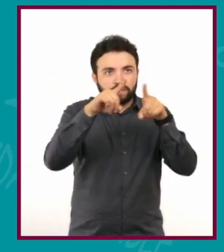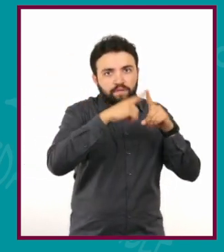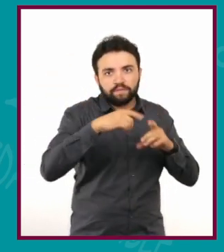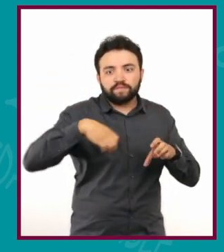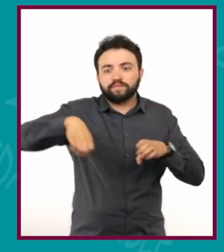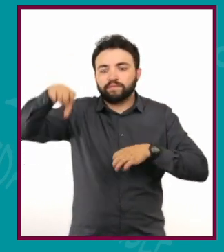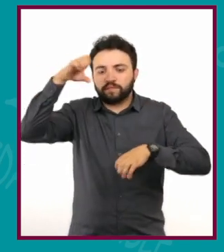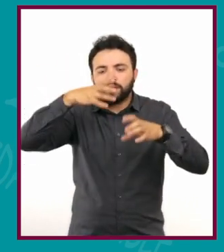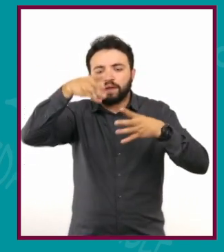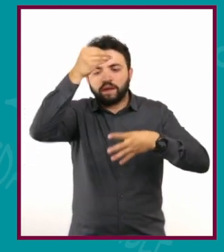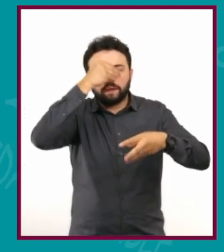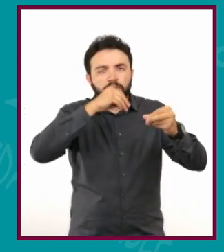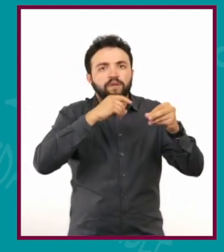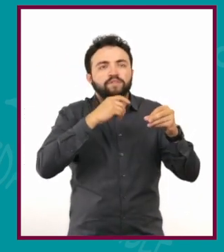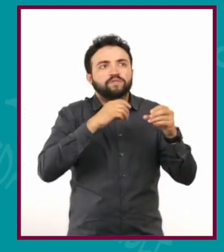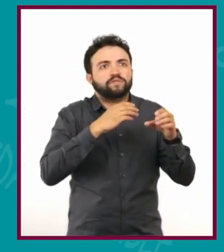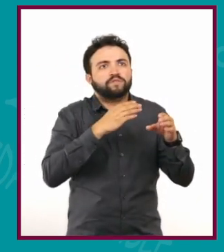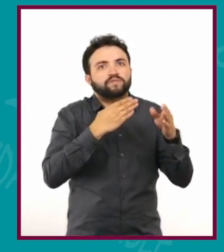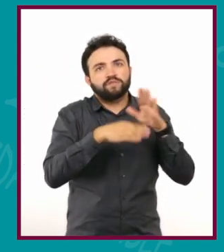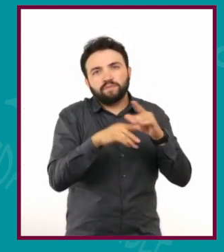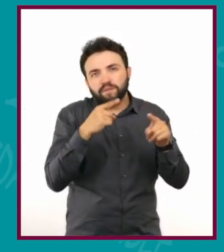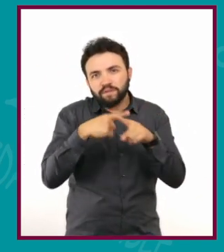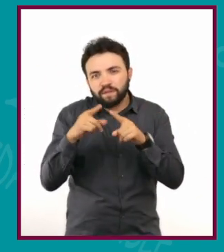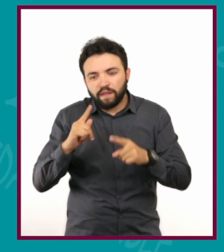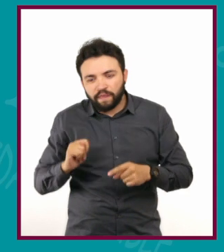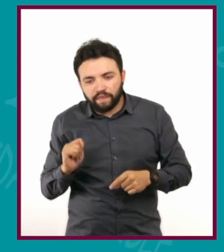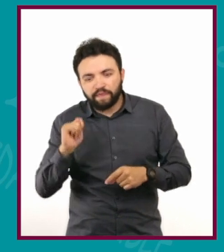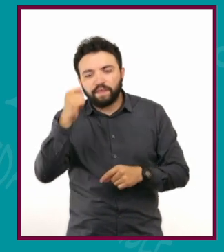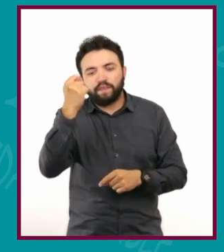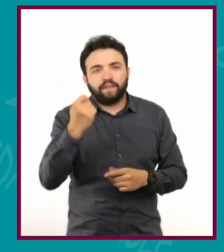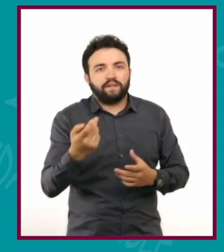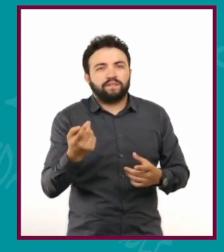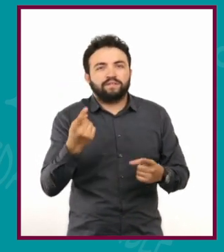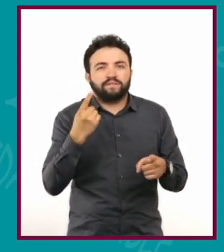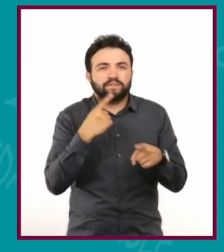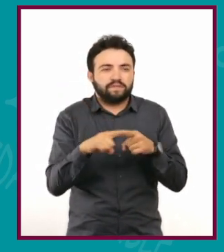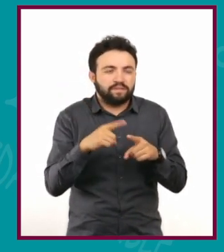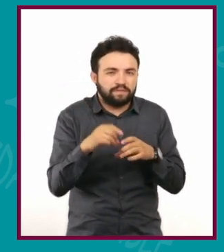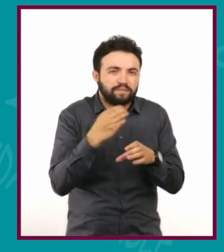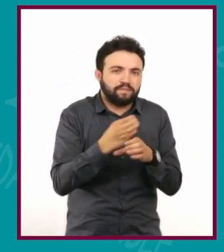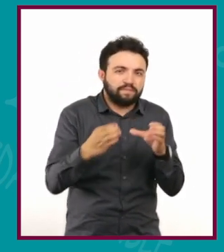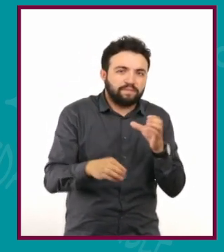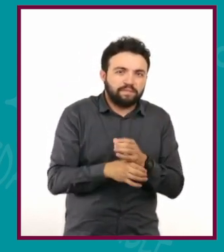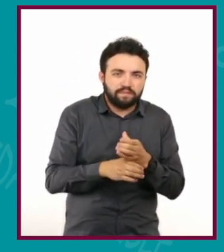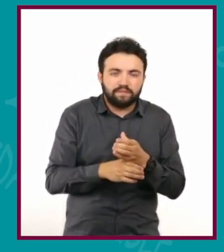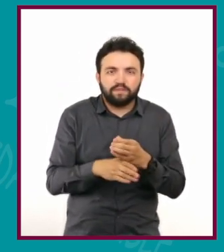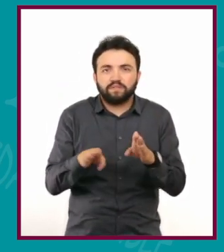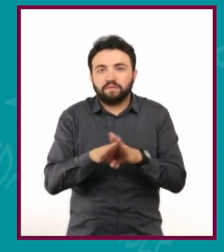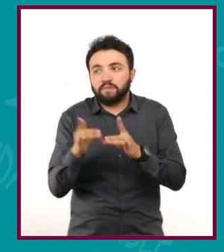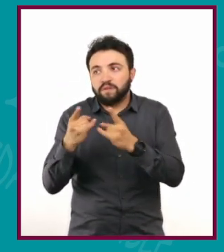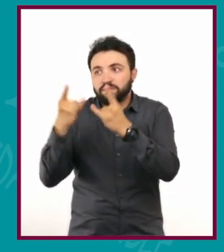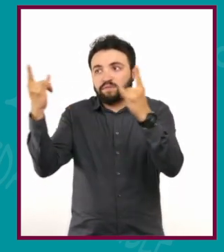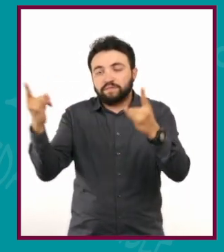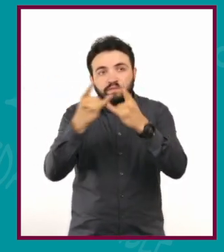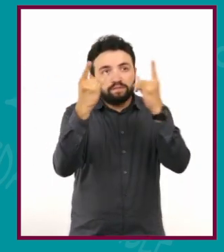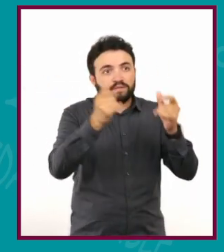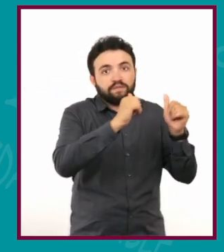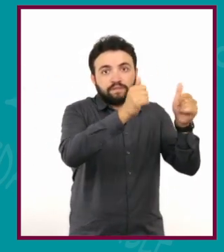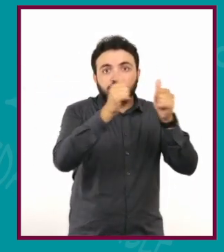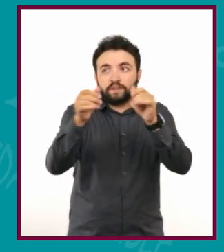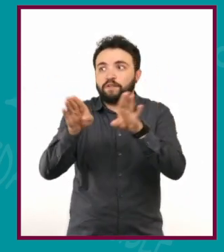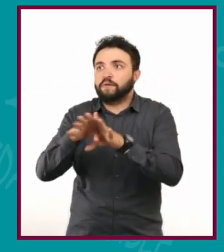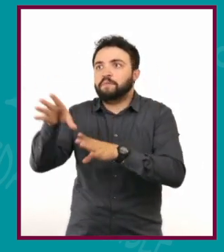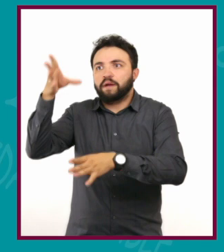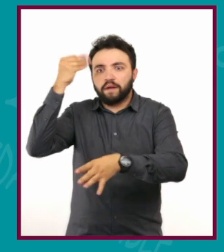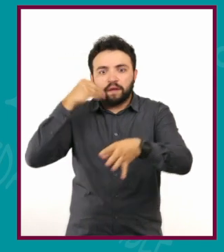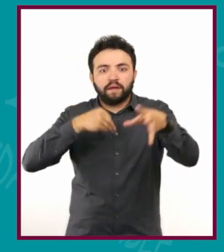diferentes generaciones, aprender sobre diferentes tecnologías, sobre diferentes sucesos que marcaron las historias de cada uno